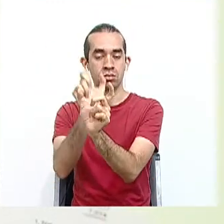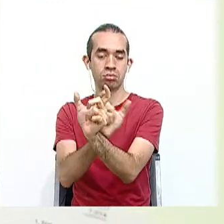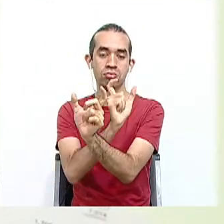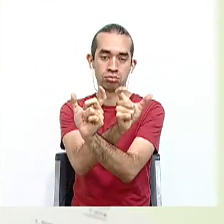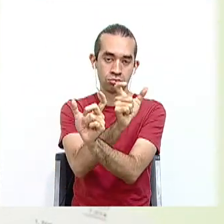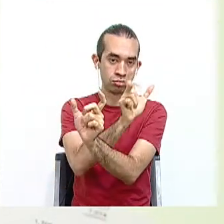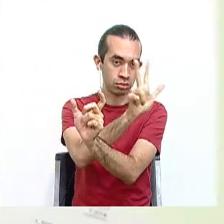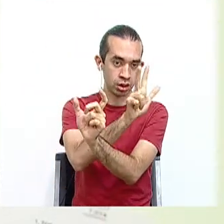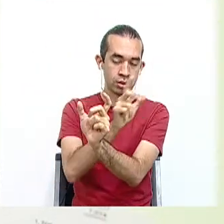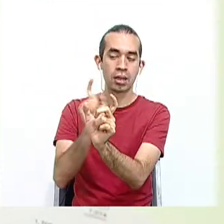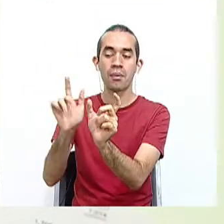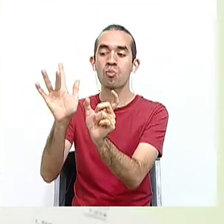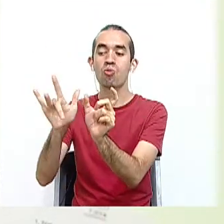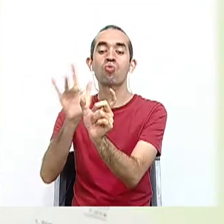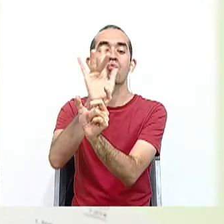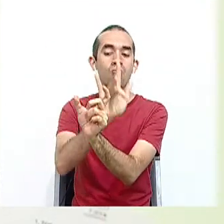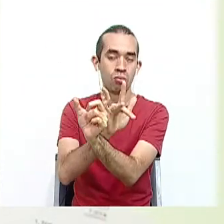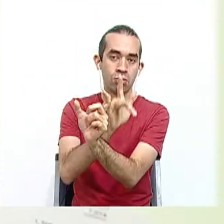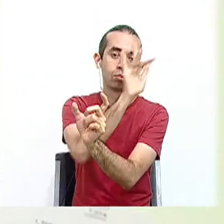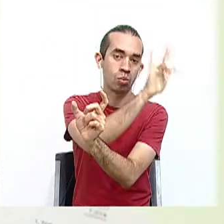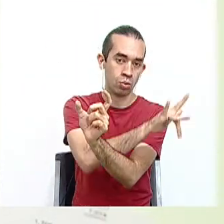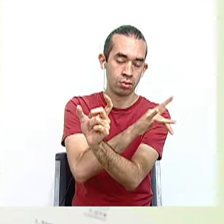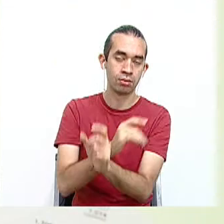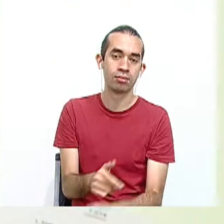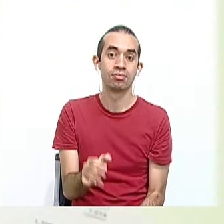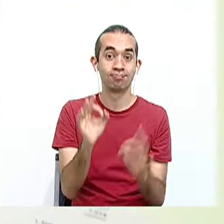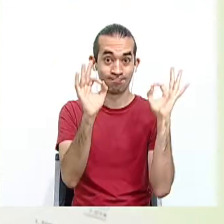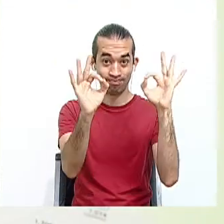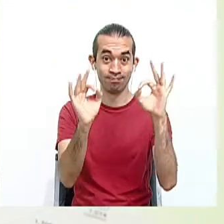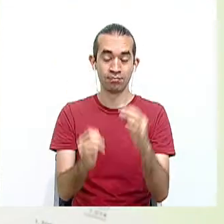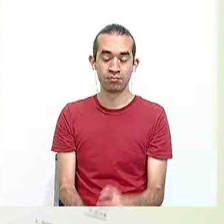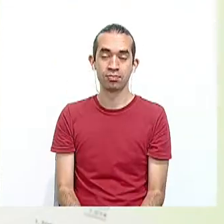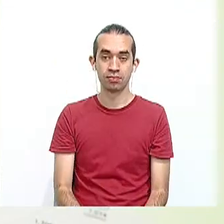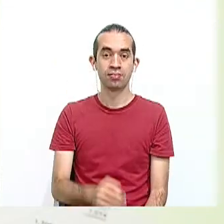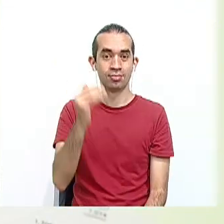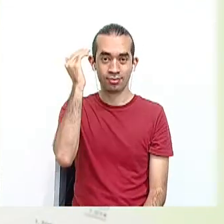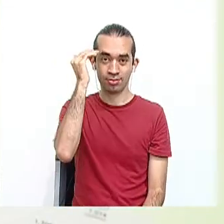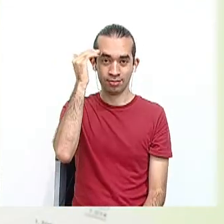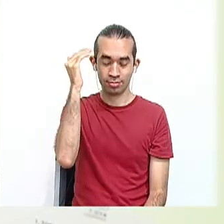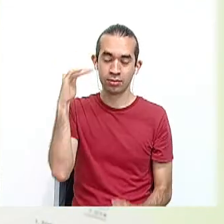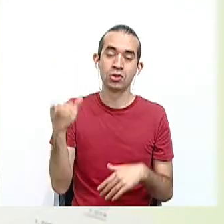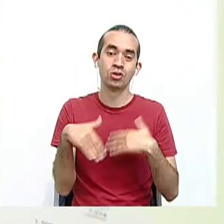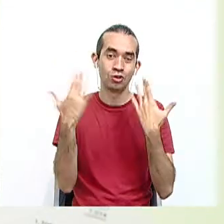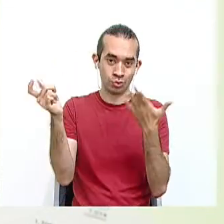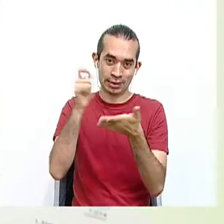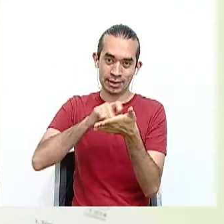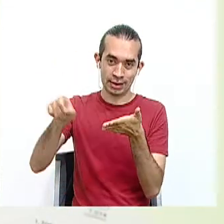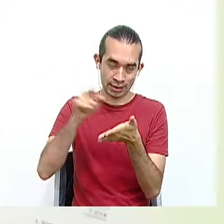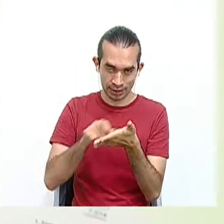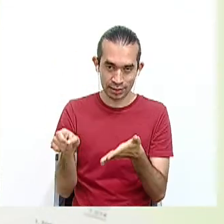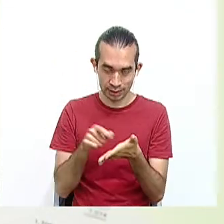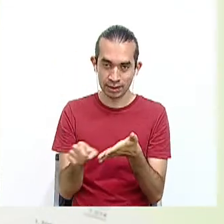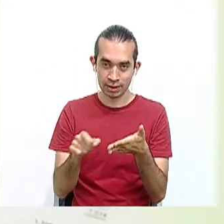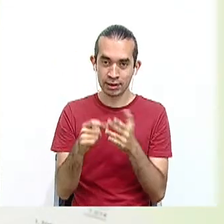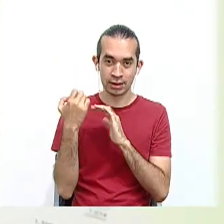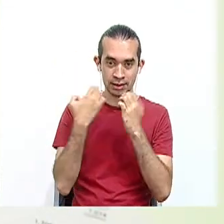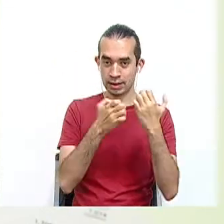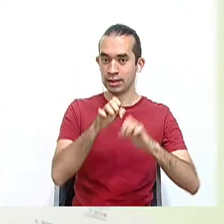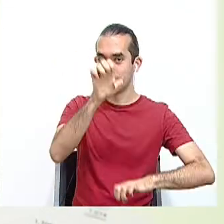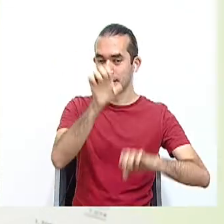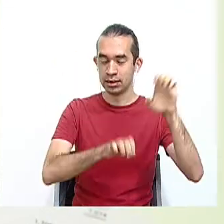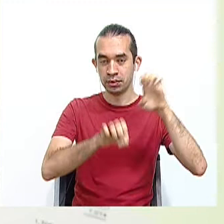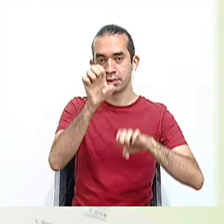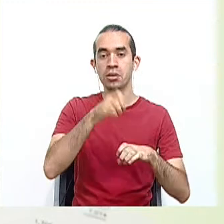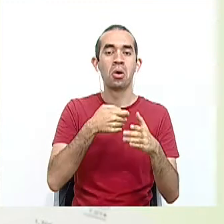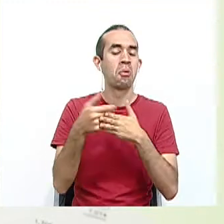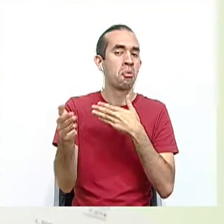por espacios en blanco. ¿Listos? ¿Ya saben cómo expresarlo? En sus estrategias evaluativas o